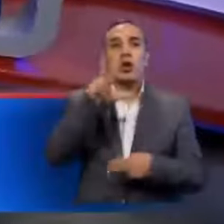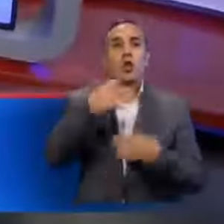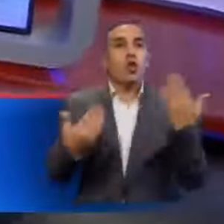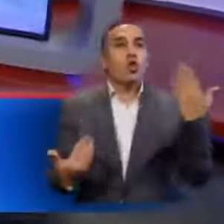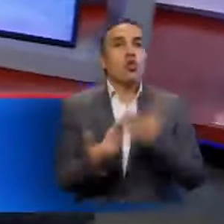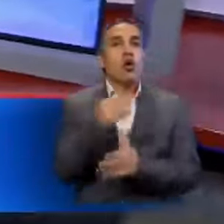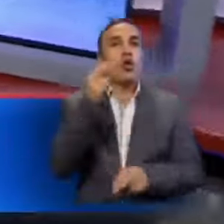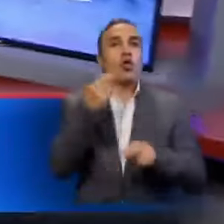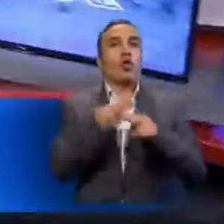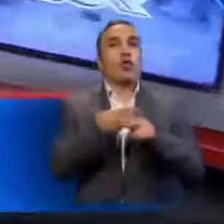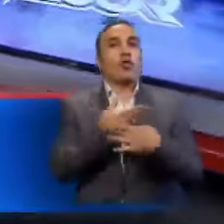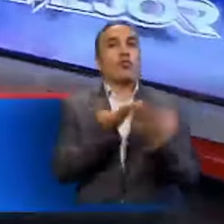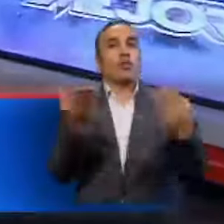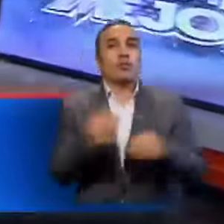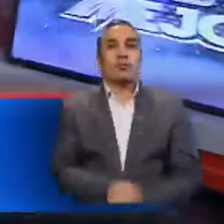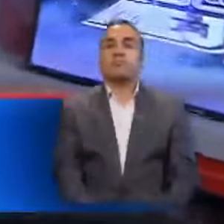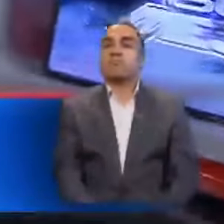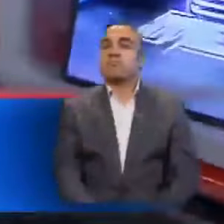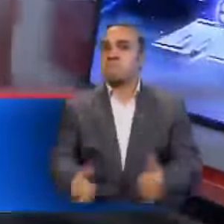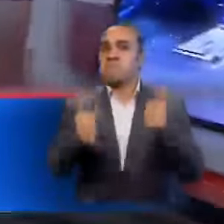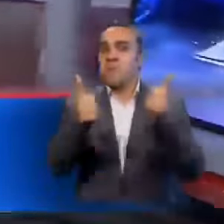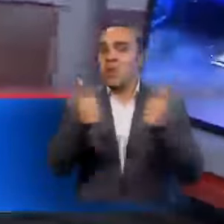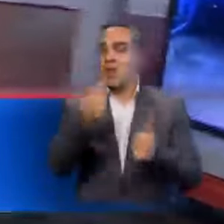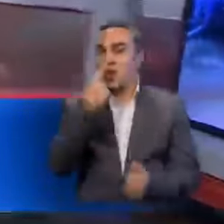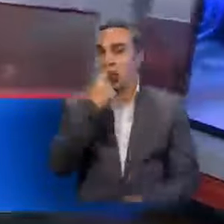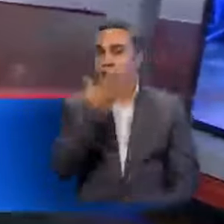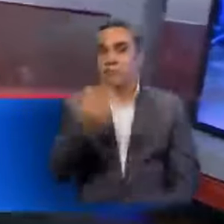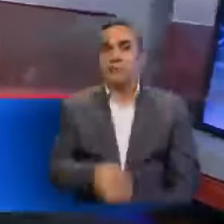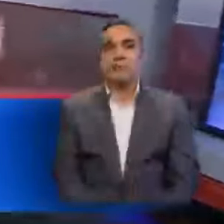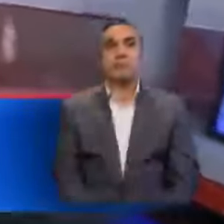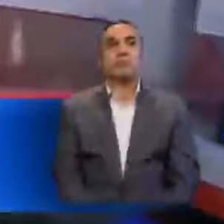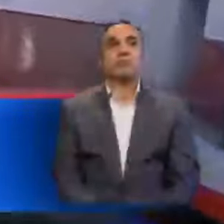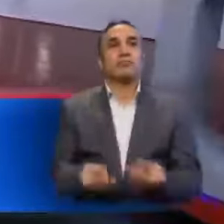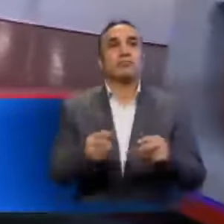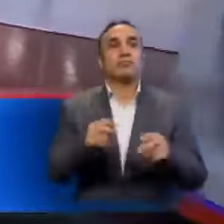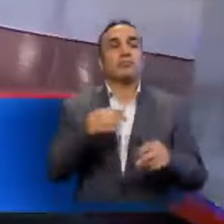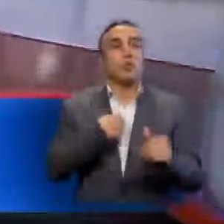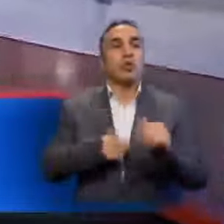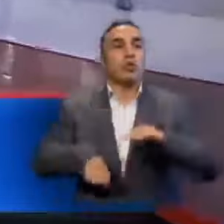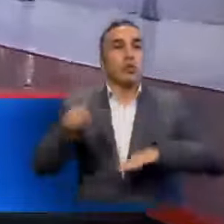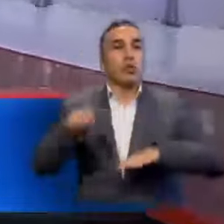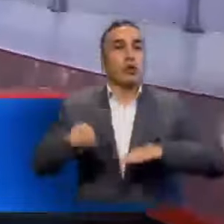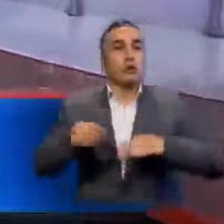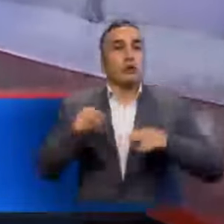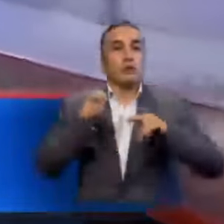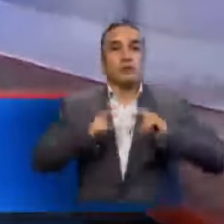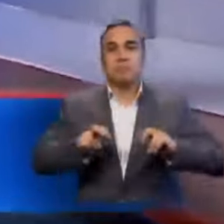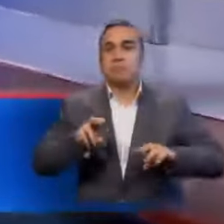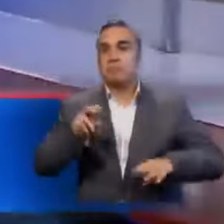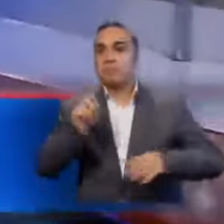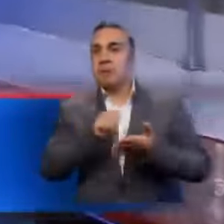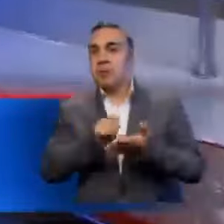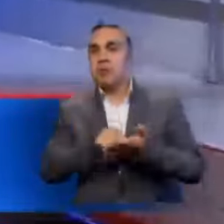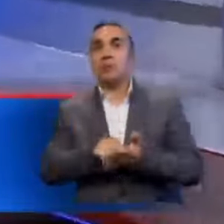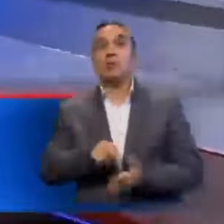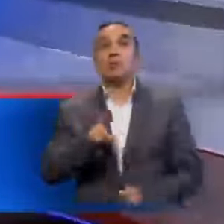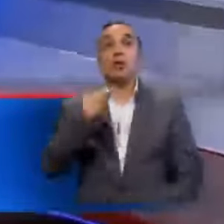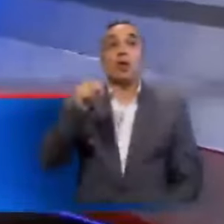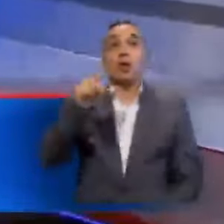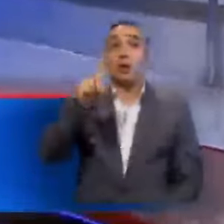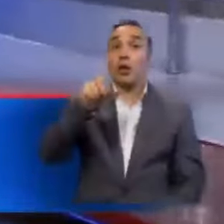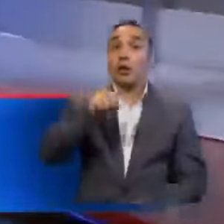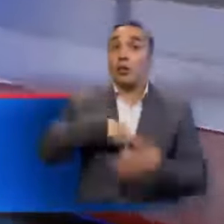nuevos personajes que son espectaculares, además de la convivencia con el jurado. No te lo puedes perder, soy el mejor. Va a bailar Ronald hoy. ¿Y